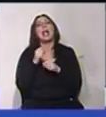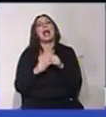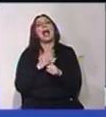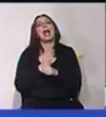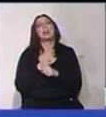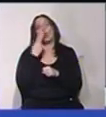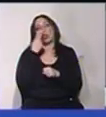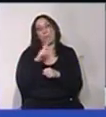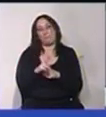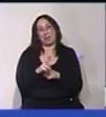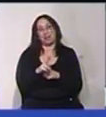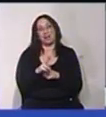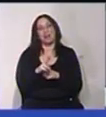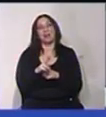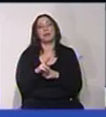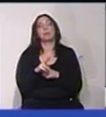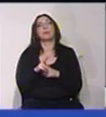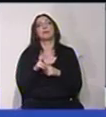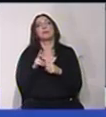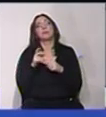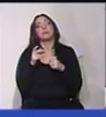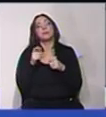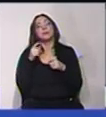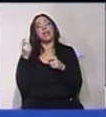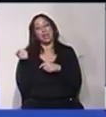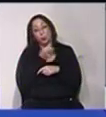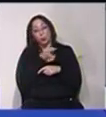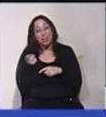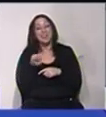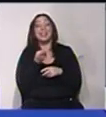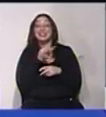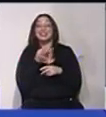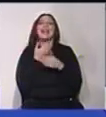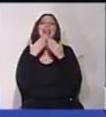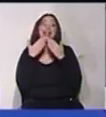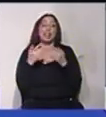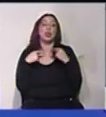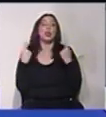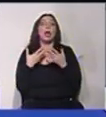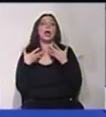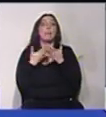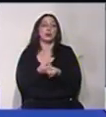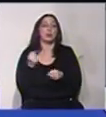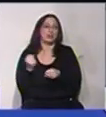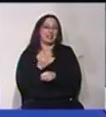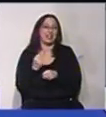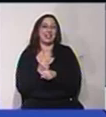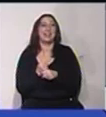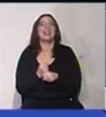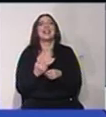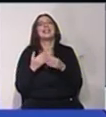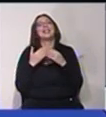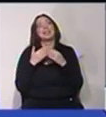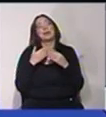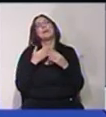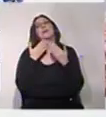está diciendo. Uh-huh. O sea que en ustedes les agradezco a todos los que han apoyado nuestra tarea. Muchas gracias, bueno,